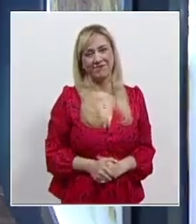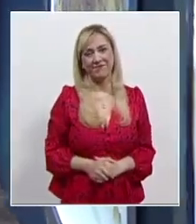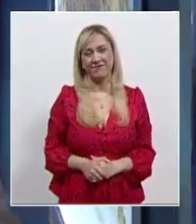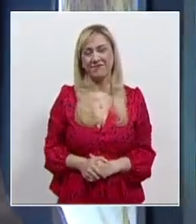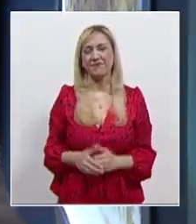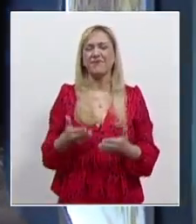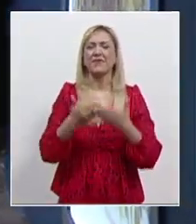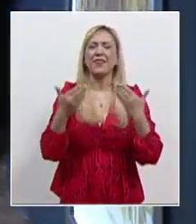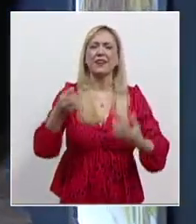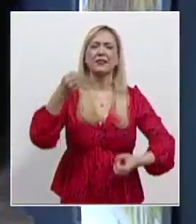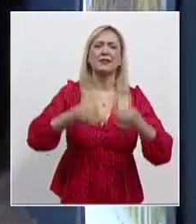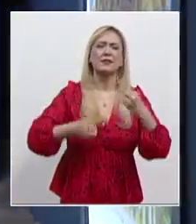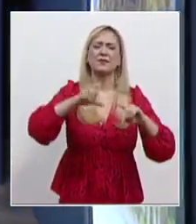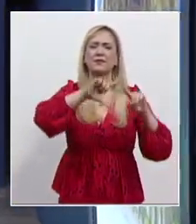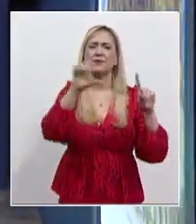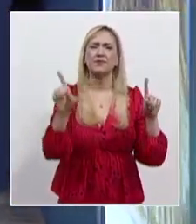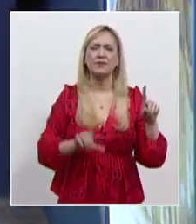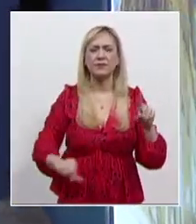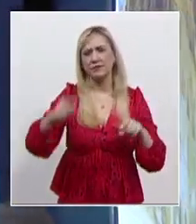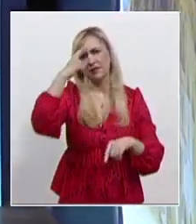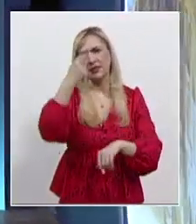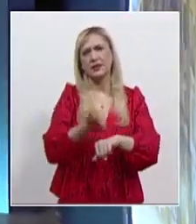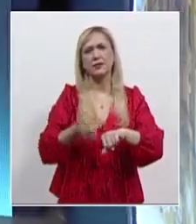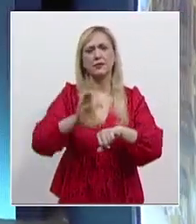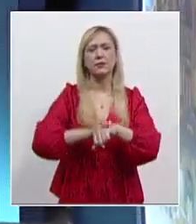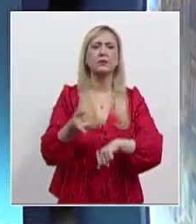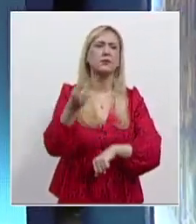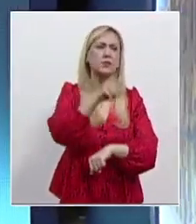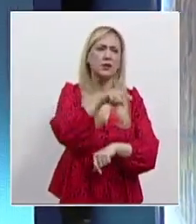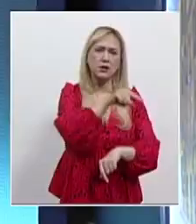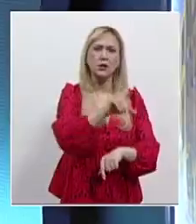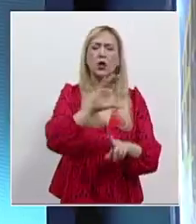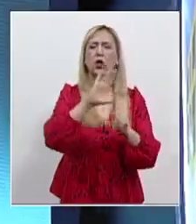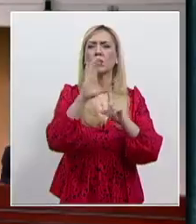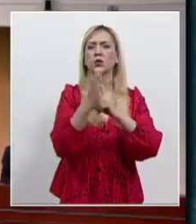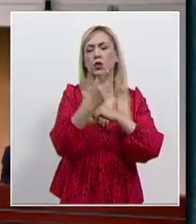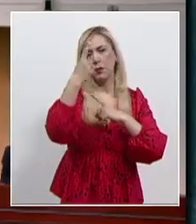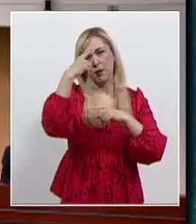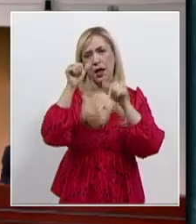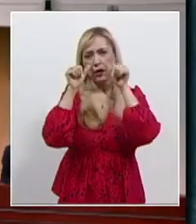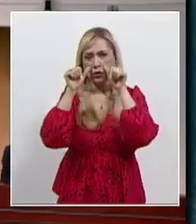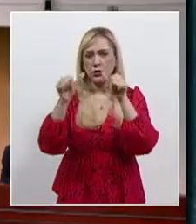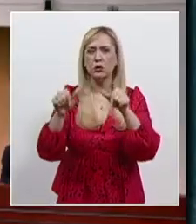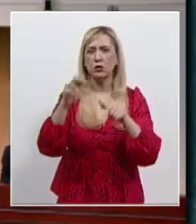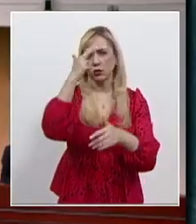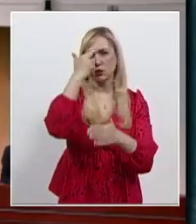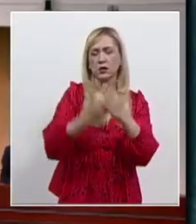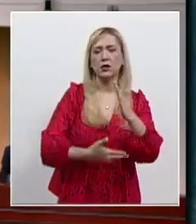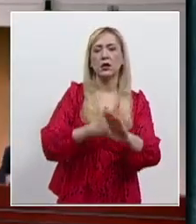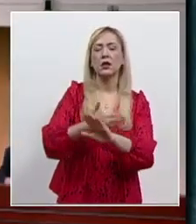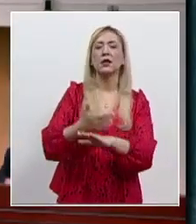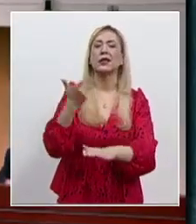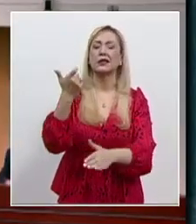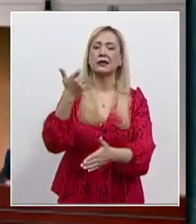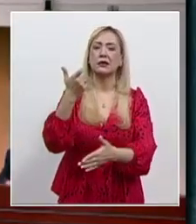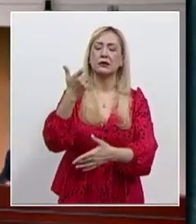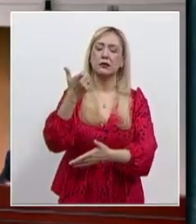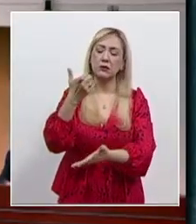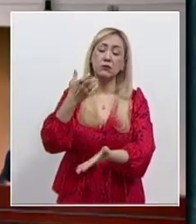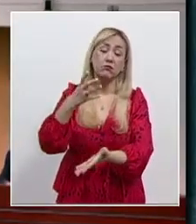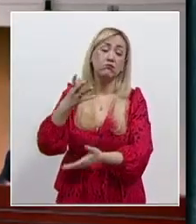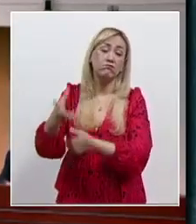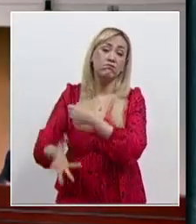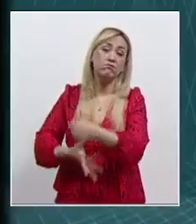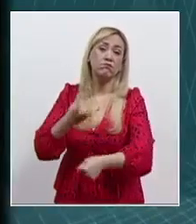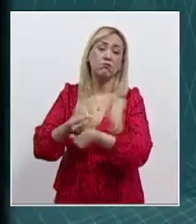Y el Tribunal Federal de Justicia Administrativa ordenó a la Comisión Ejecutiva de Atención a Víctimas indemnizar a una persona que sufrió